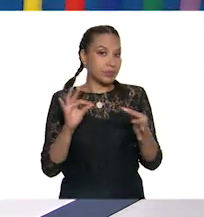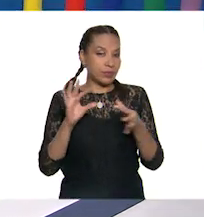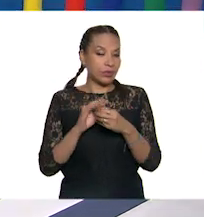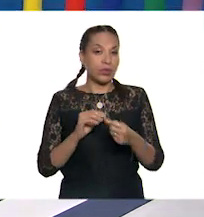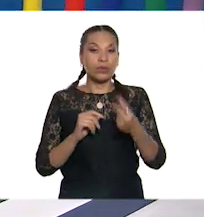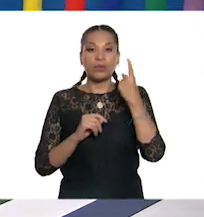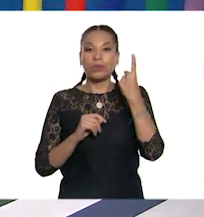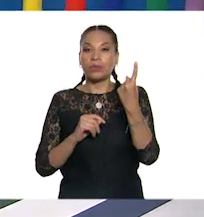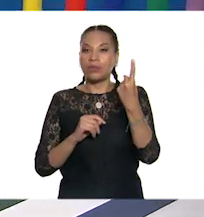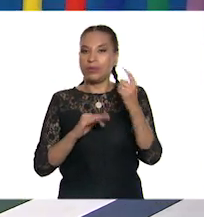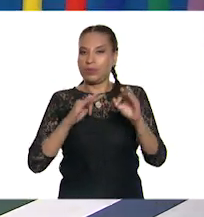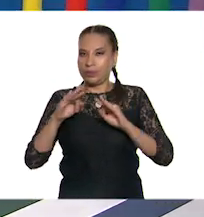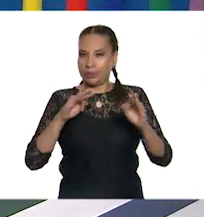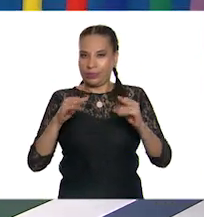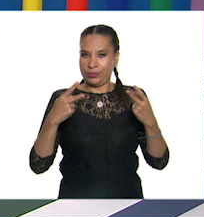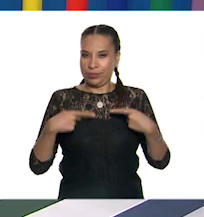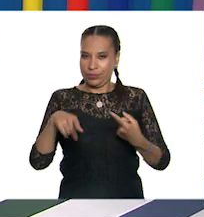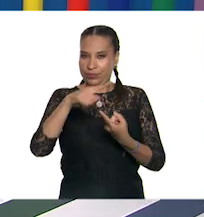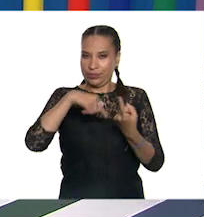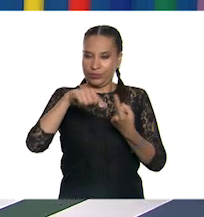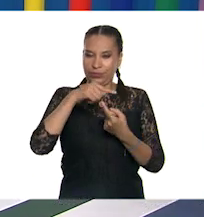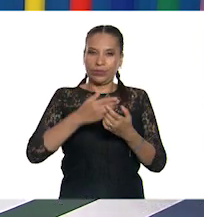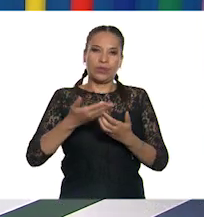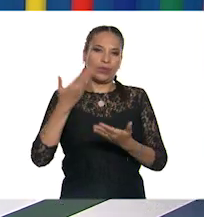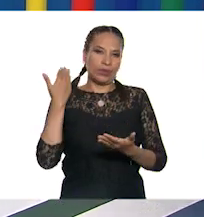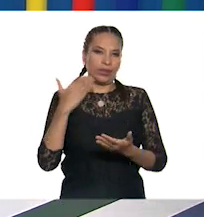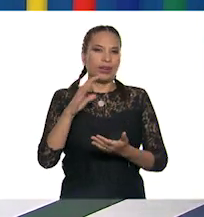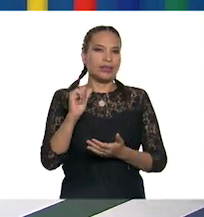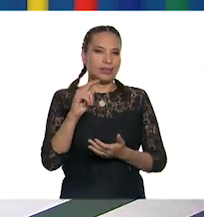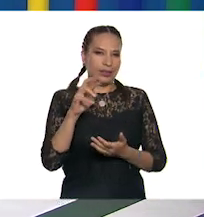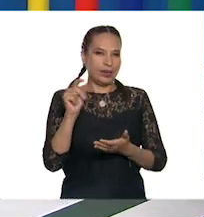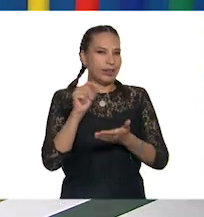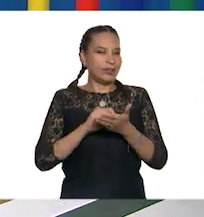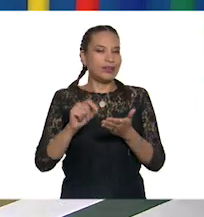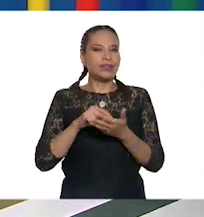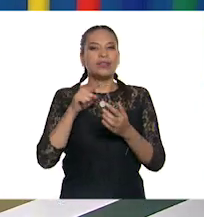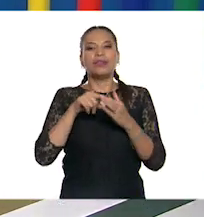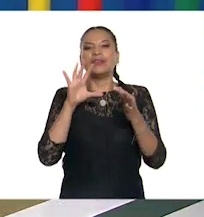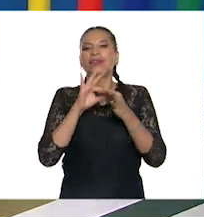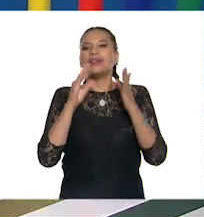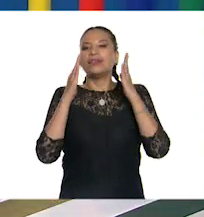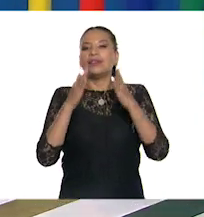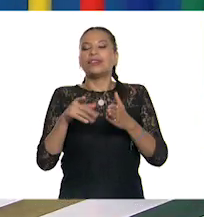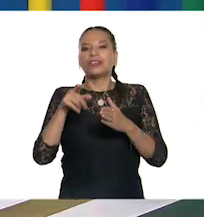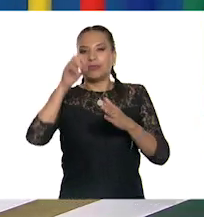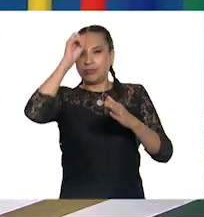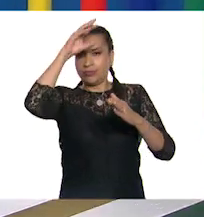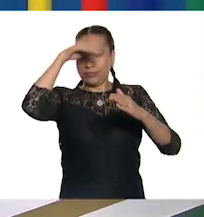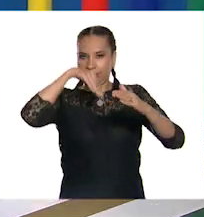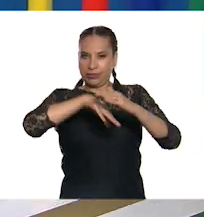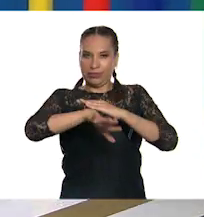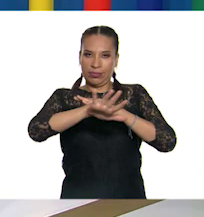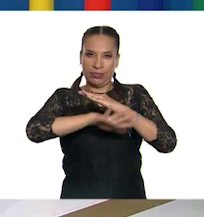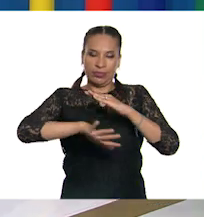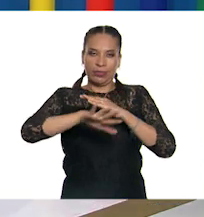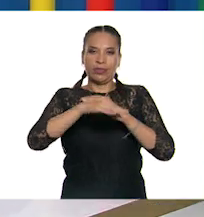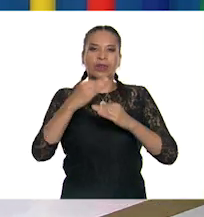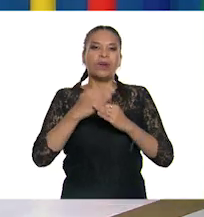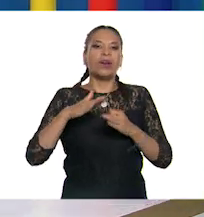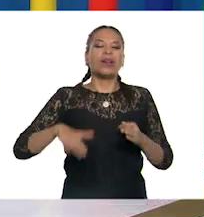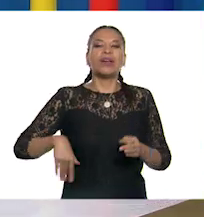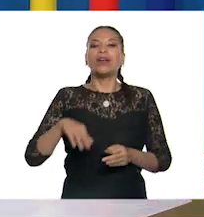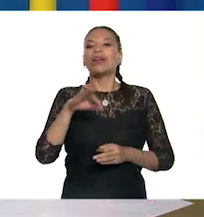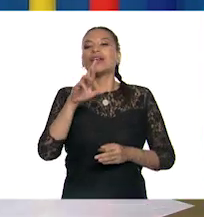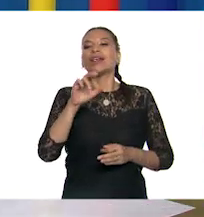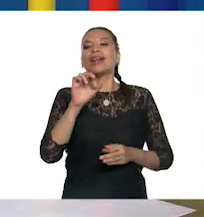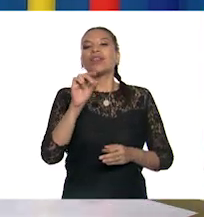a un tipo de trabajador como en el texto de Castera, donde el narrador se centra en los mineros. Así en el texto de Ricardo